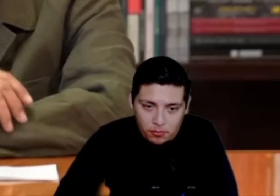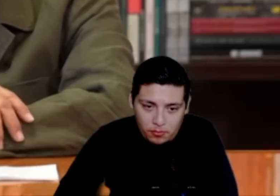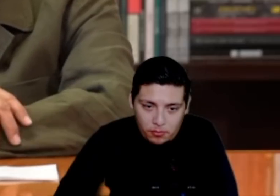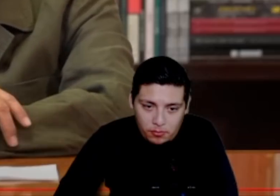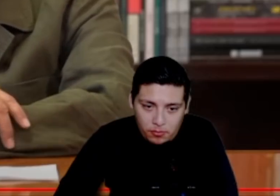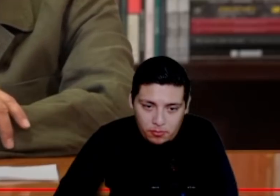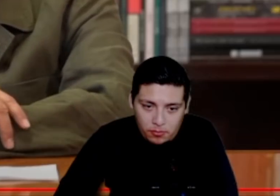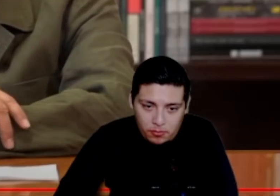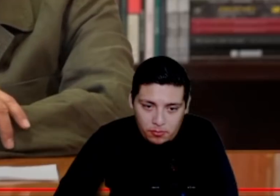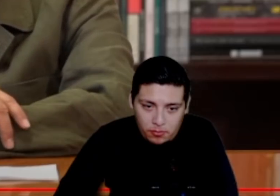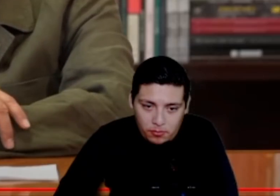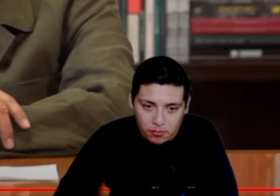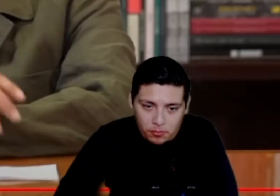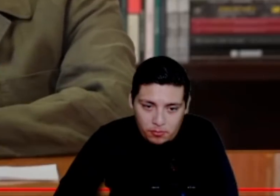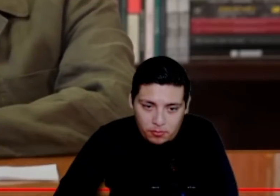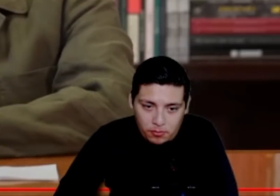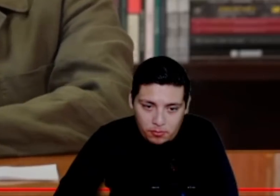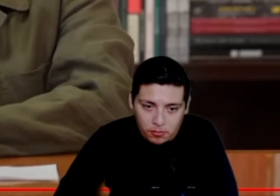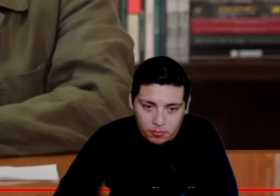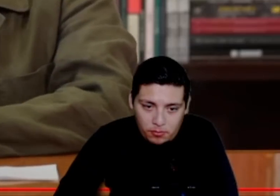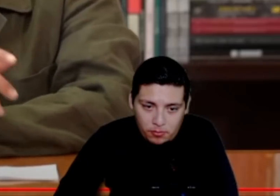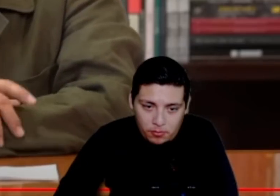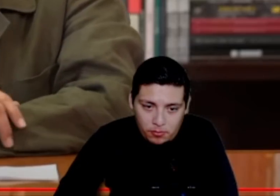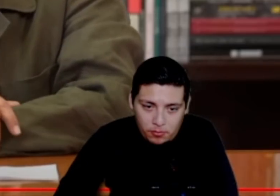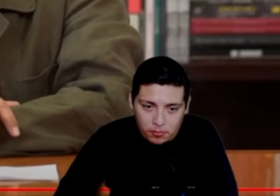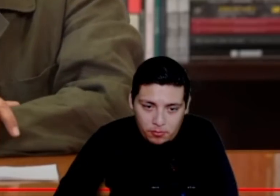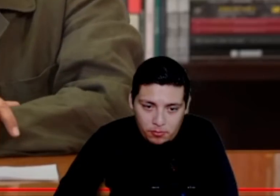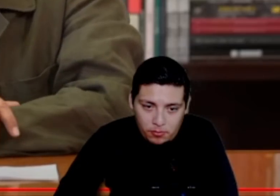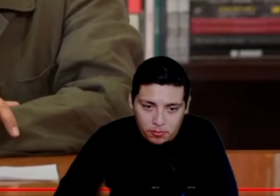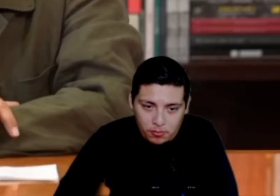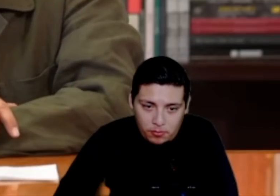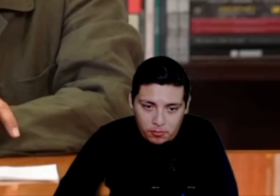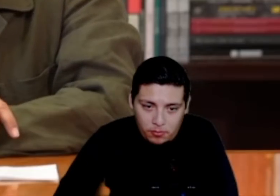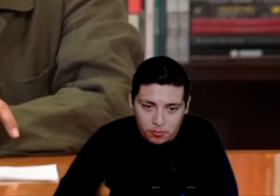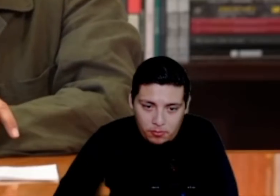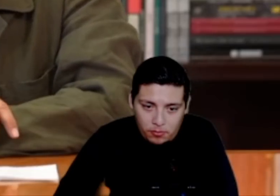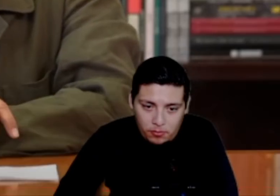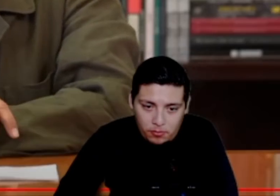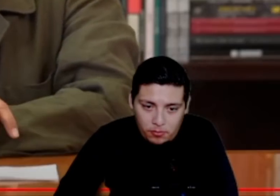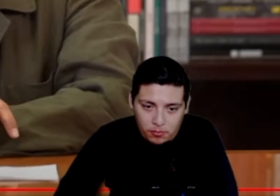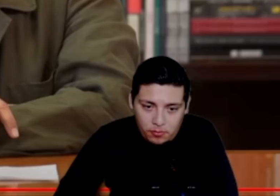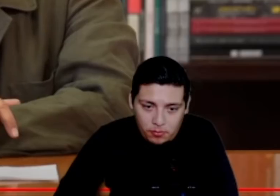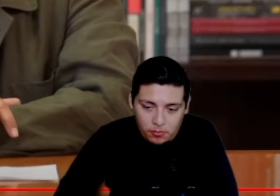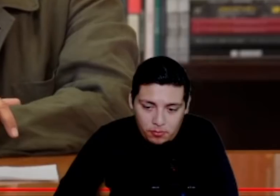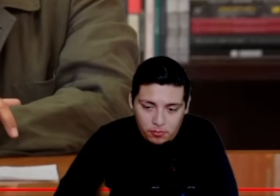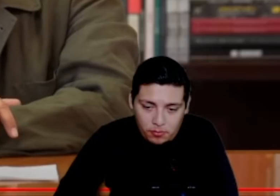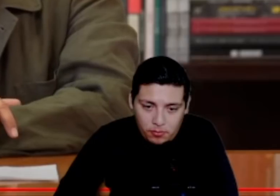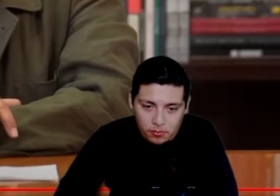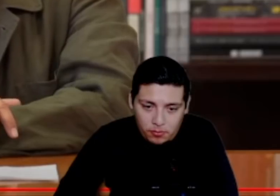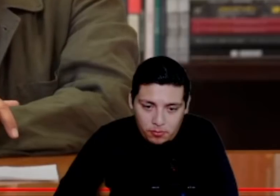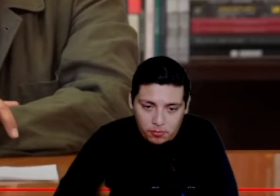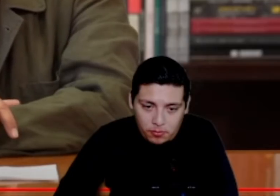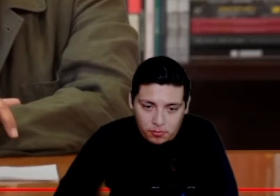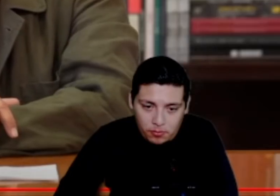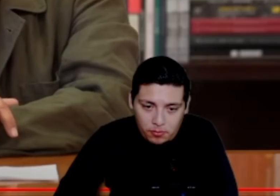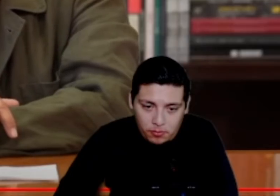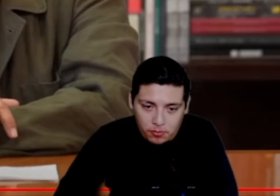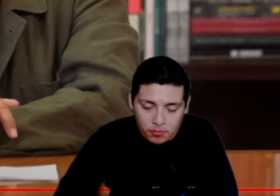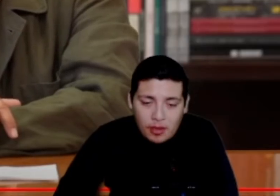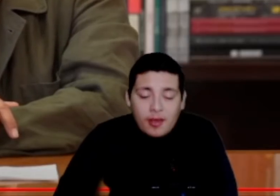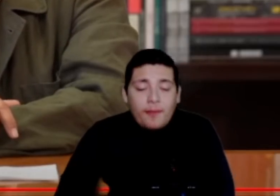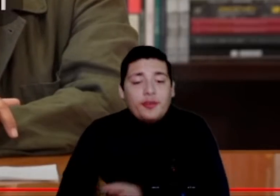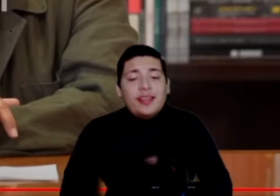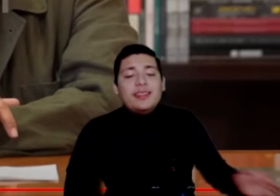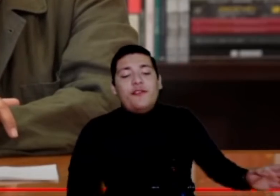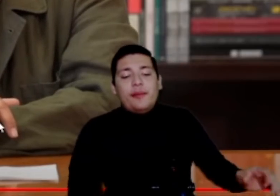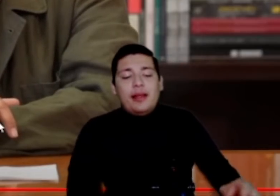necesario, el indispensable, el básico para llevar a cabo los cambios, la transformación. Muchas gracias